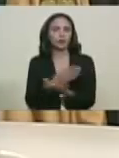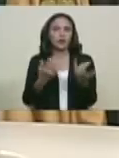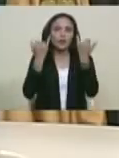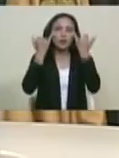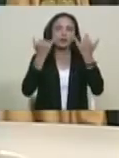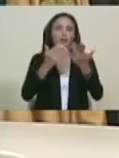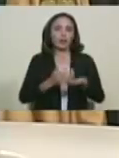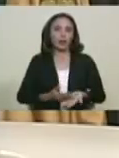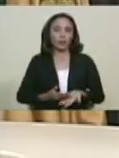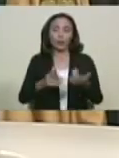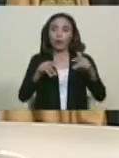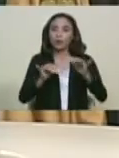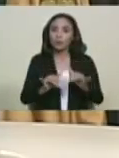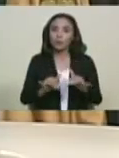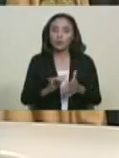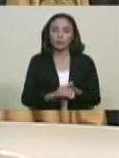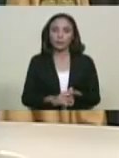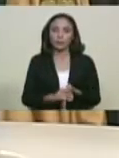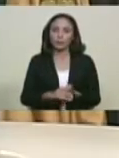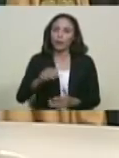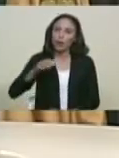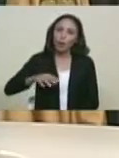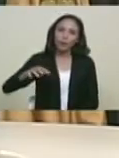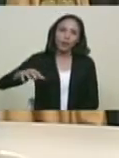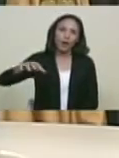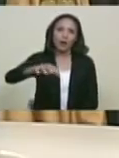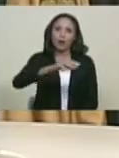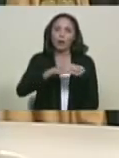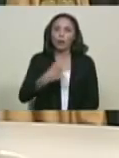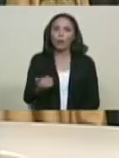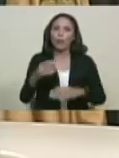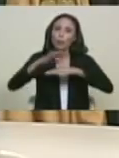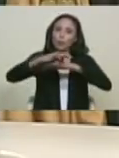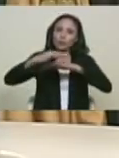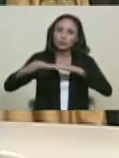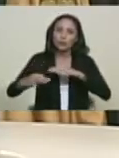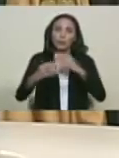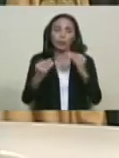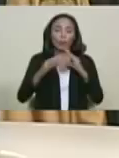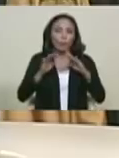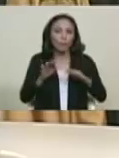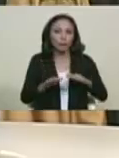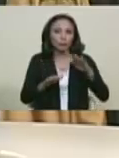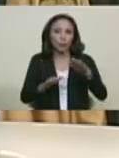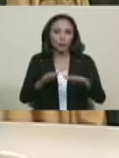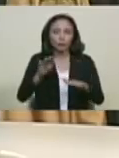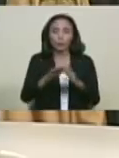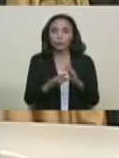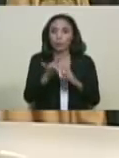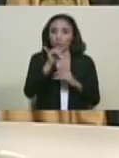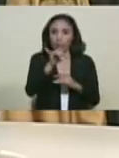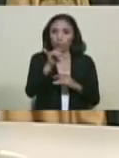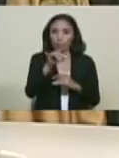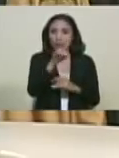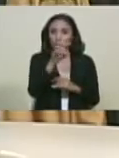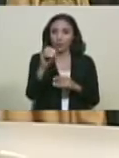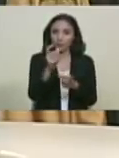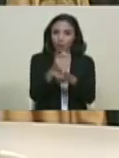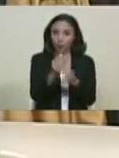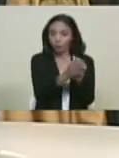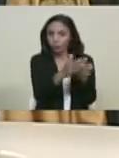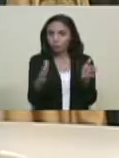nacional para que todos los pasos que se van a dar a partir del próximo lunes 20 de agosto